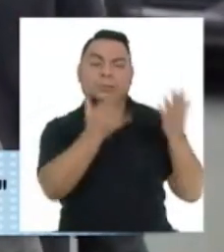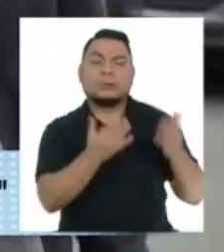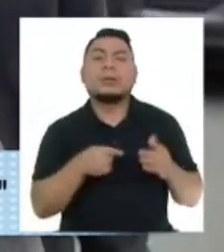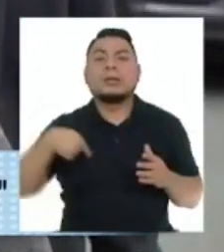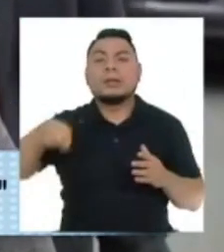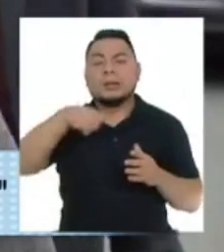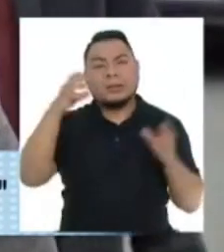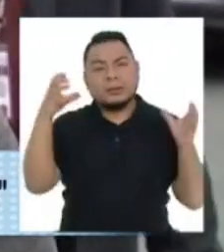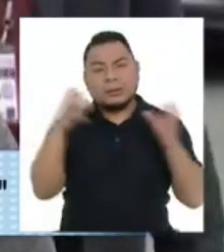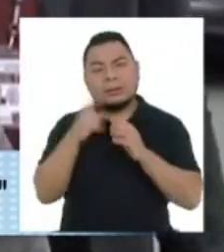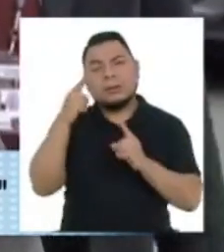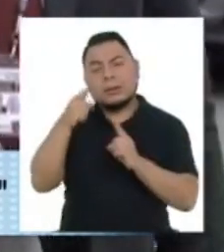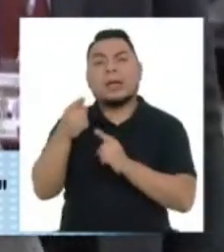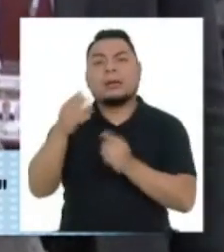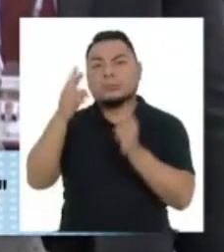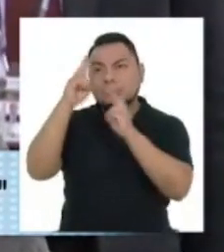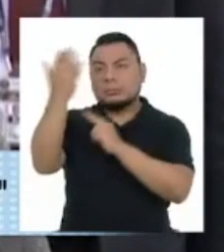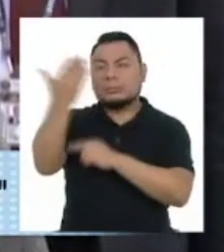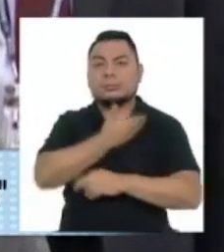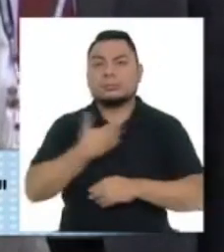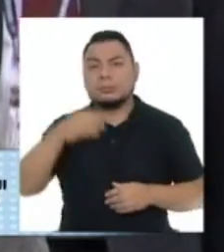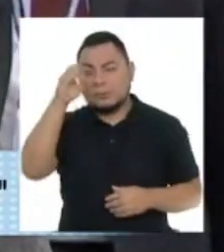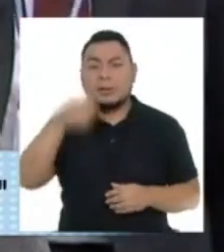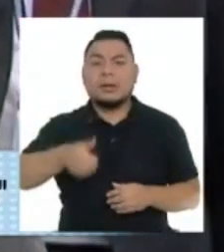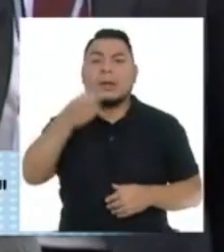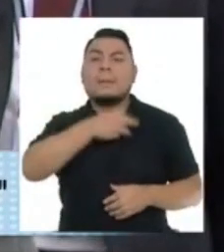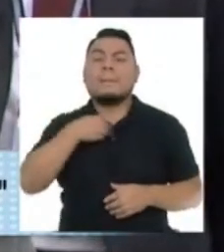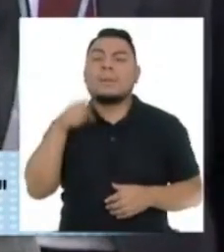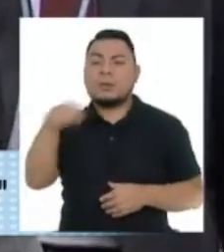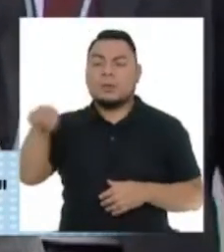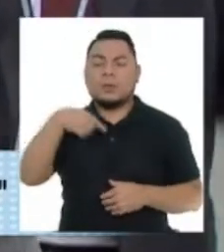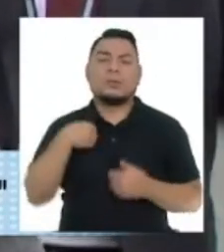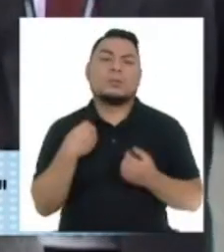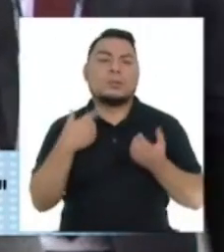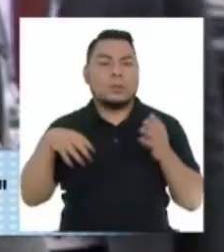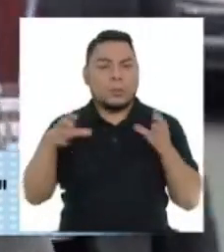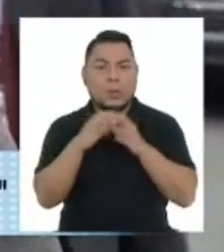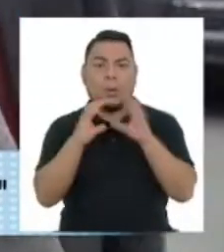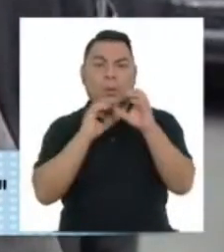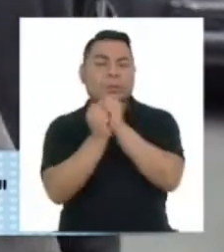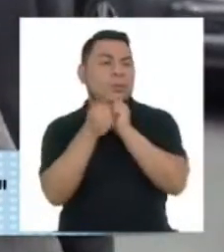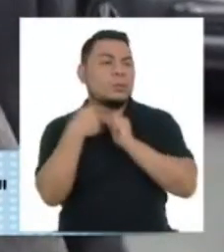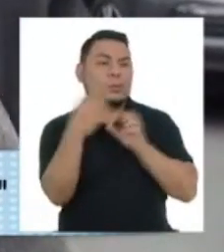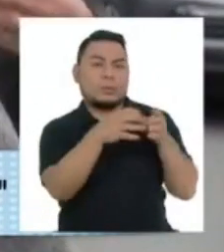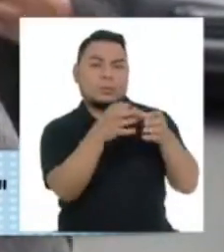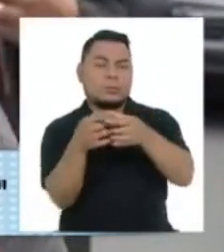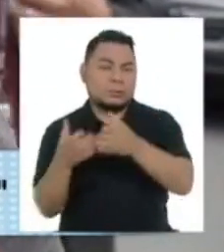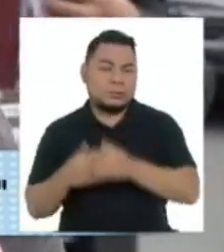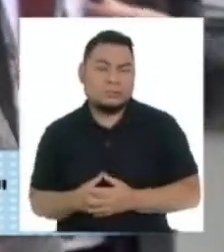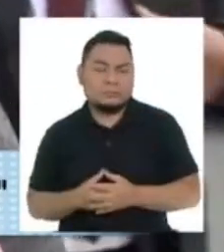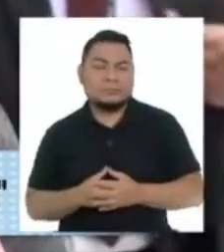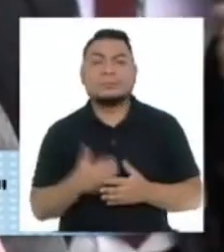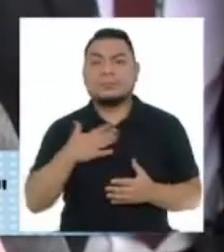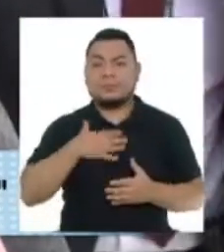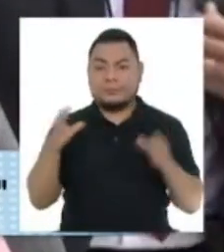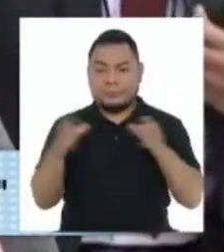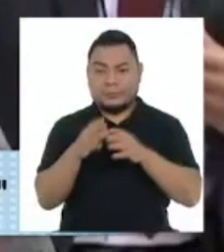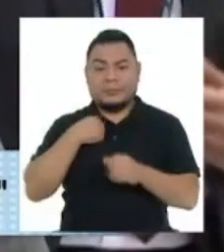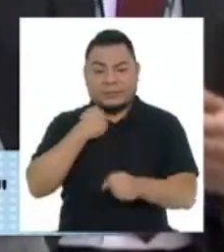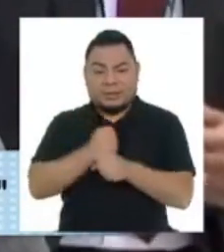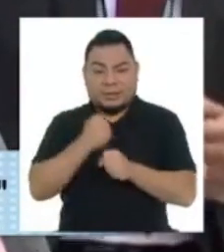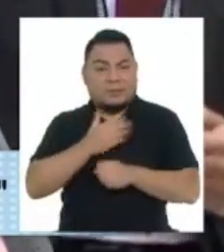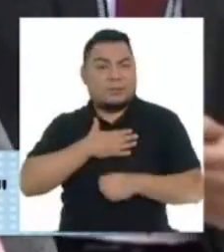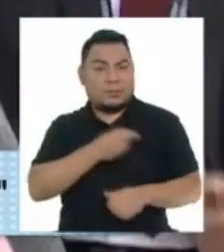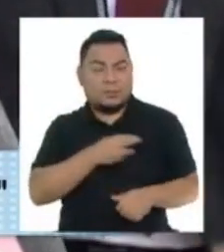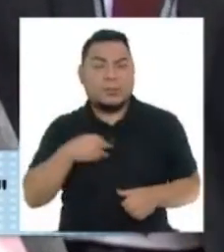seguir las directrices que marque el presidente de la República, la Premier. Nosotros estamos llanos a poder conversar con todos los sectores. Desde la cartera del Ministerio de Trabajo,